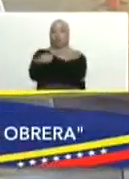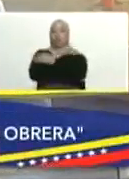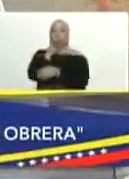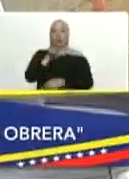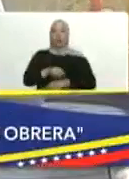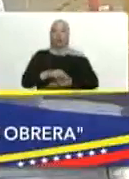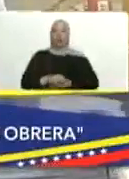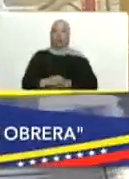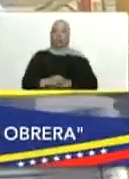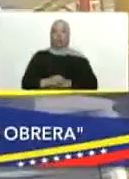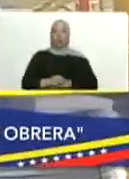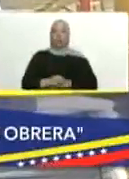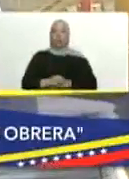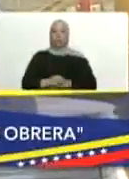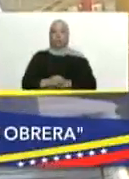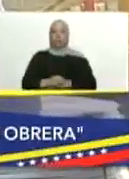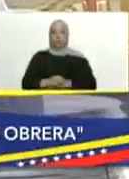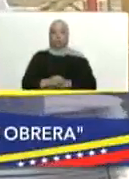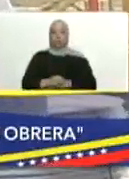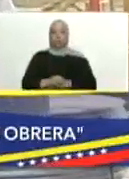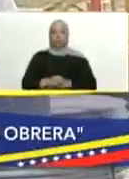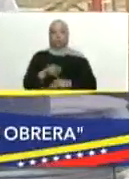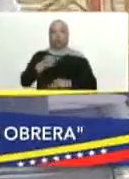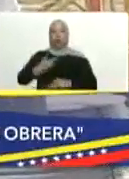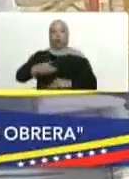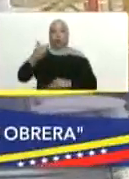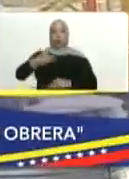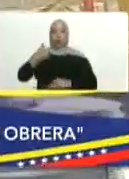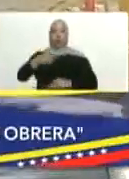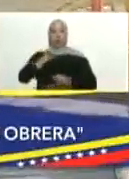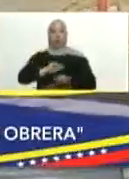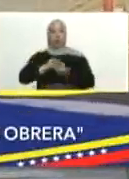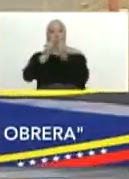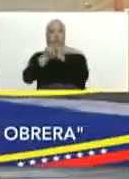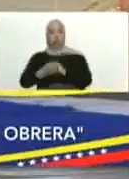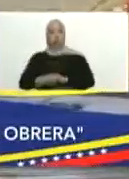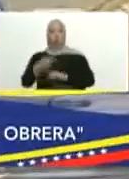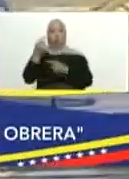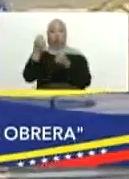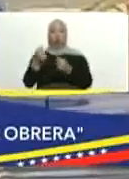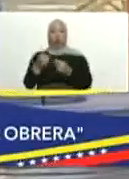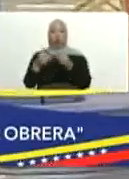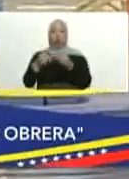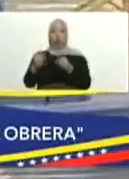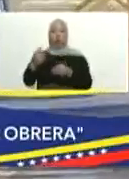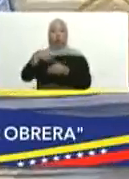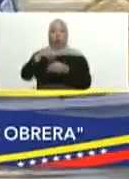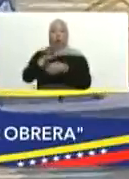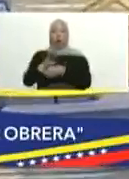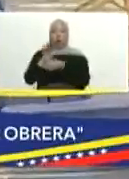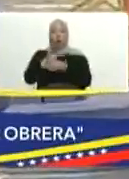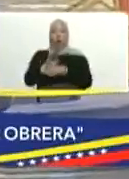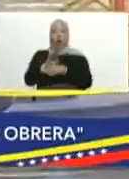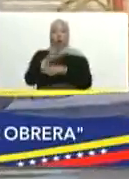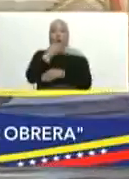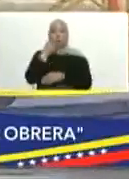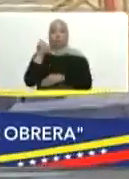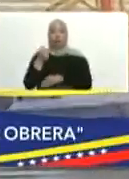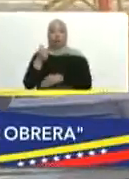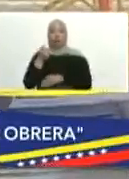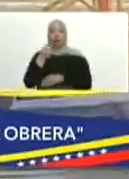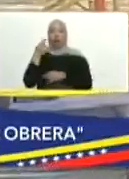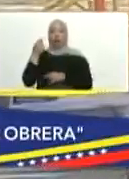se sustituye una importación que es un dinero que se ahorra sino que se mejora